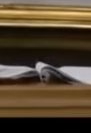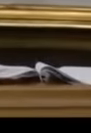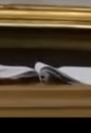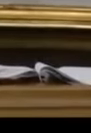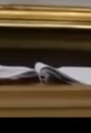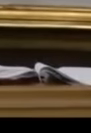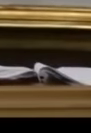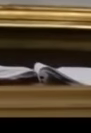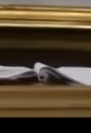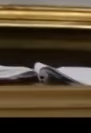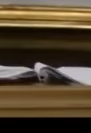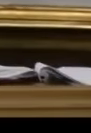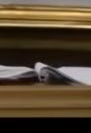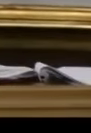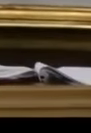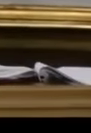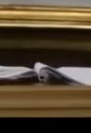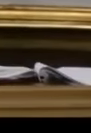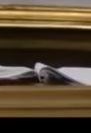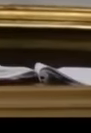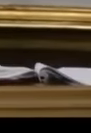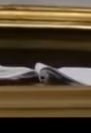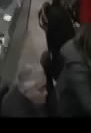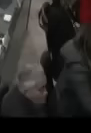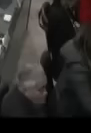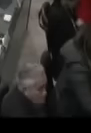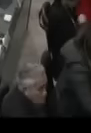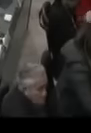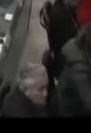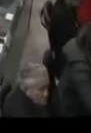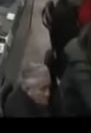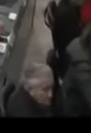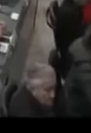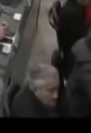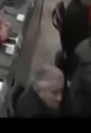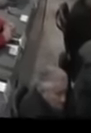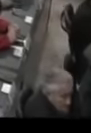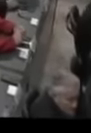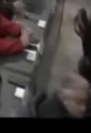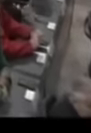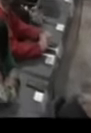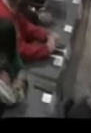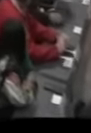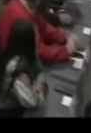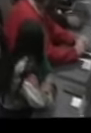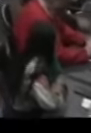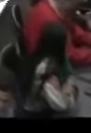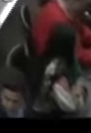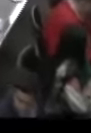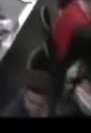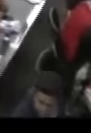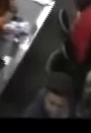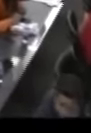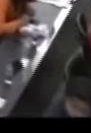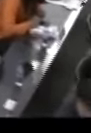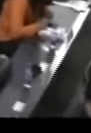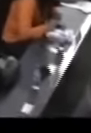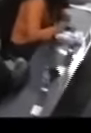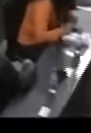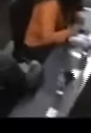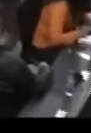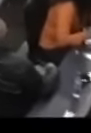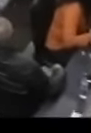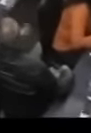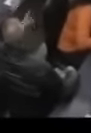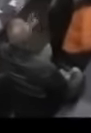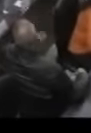Ciudadana secretaria, por favor, sírvase la lectura al proyecto de orden del día. Punto número 1. Proyecto de acuerdo en conmemoración al